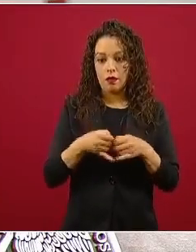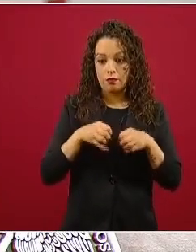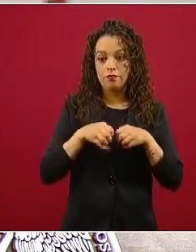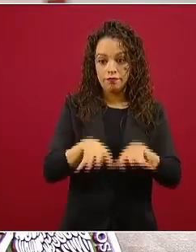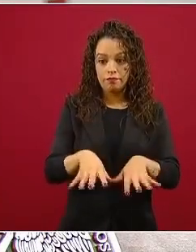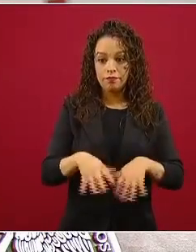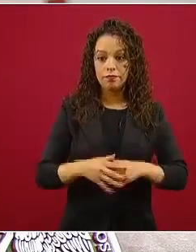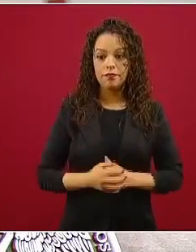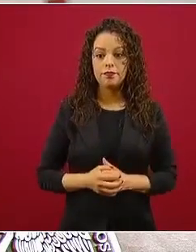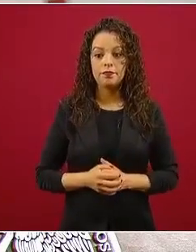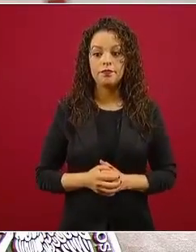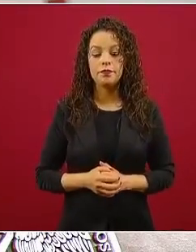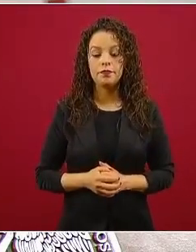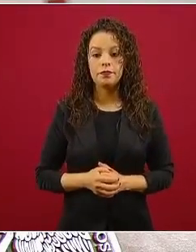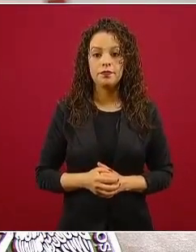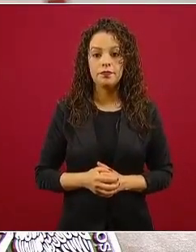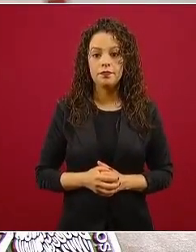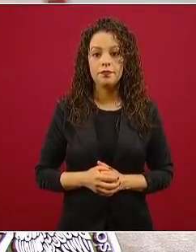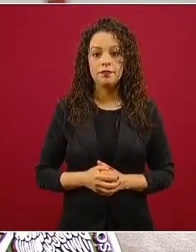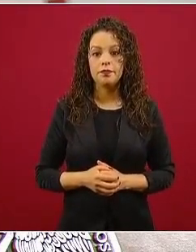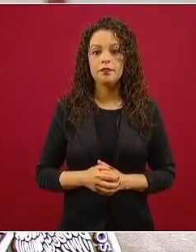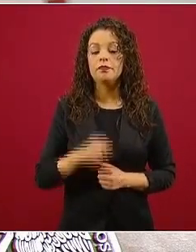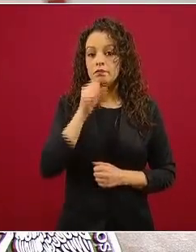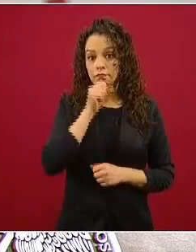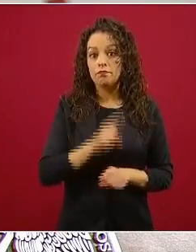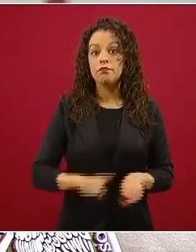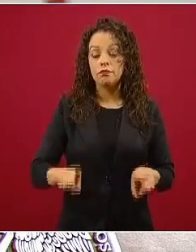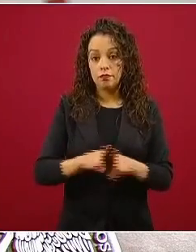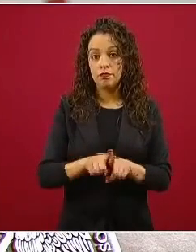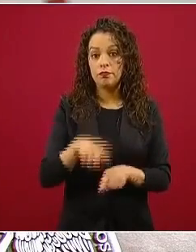Vamos a guardar también la sana distancia,